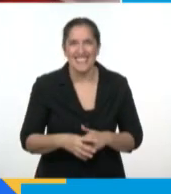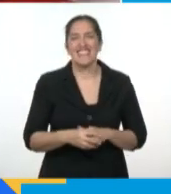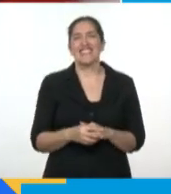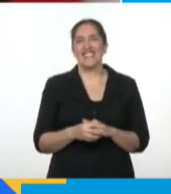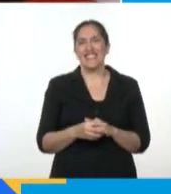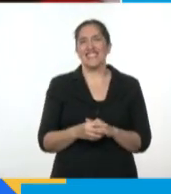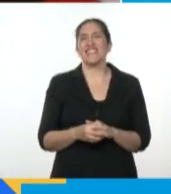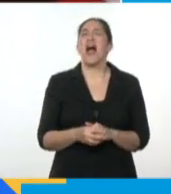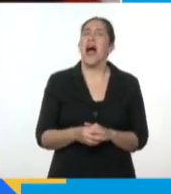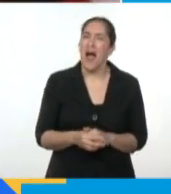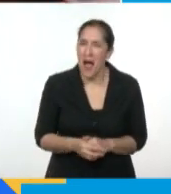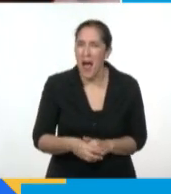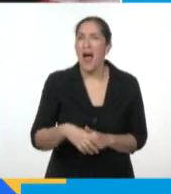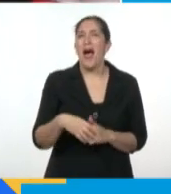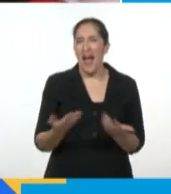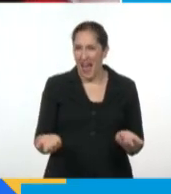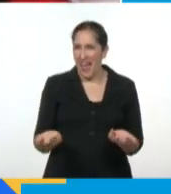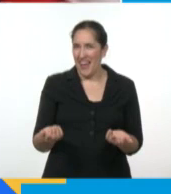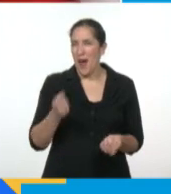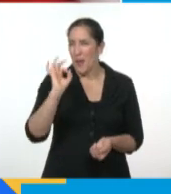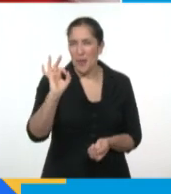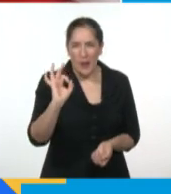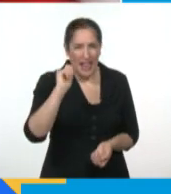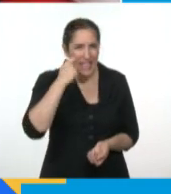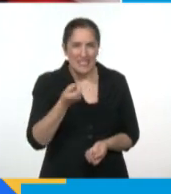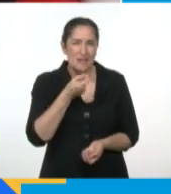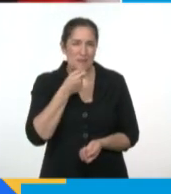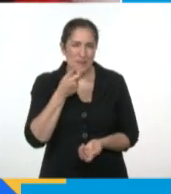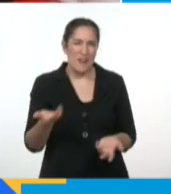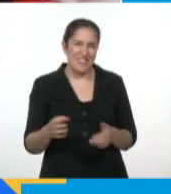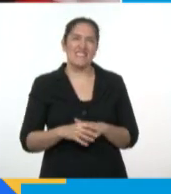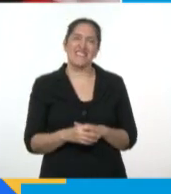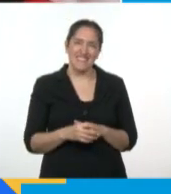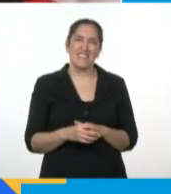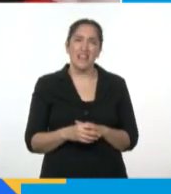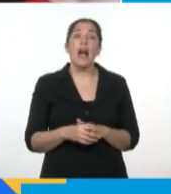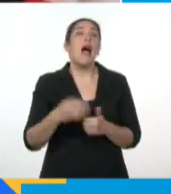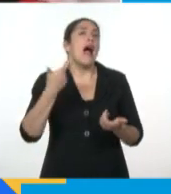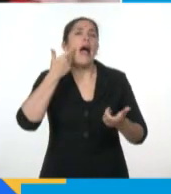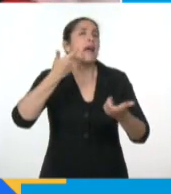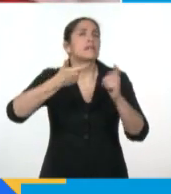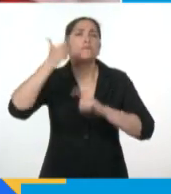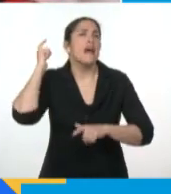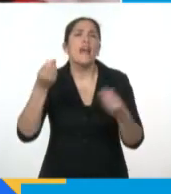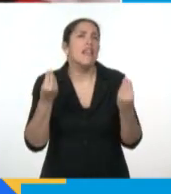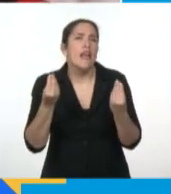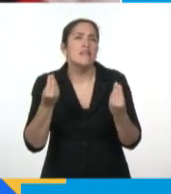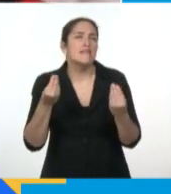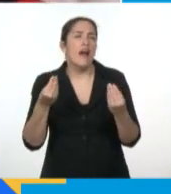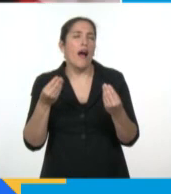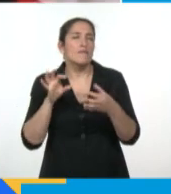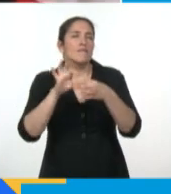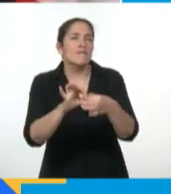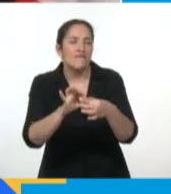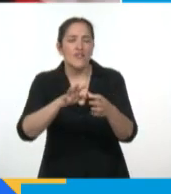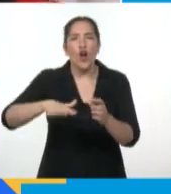Está muy bien. Bueno, no me digan que no es buenísimo. Es buenísimo. ¿No? Por eso no. Las experiencias tienen que ver con los contextos. Como los